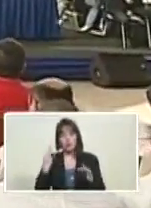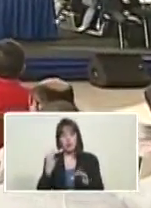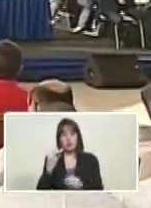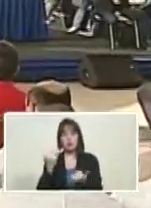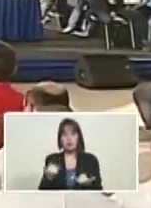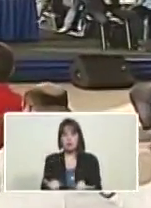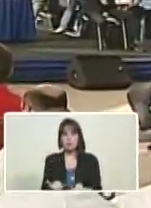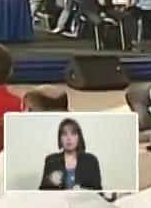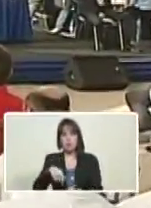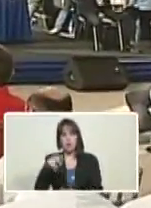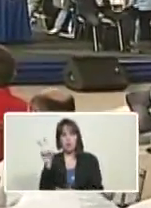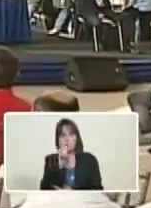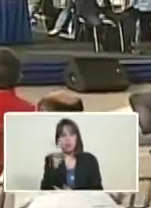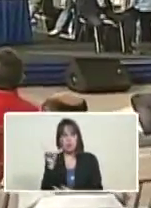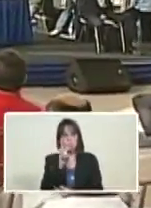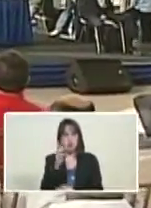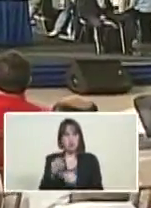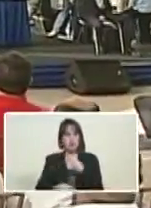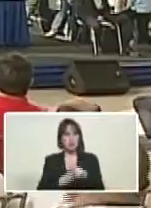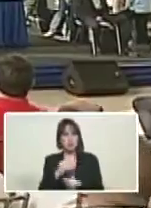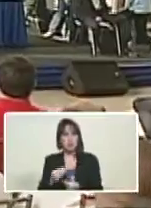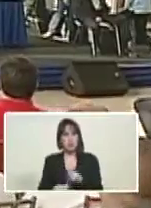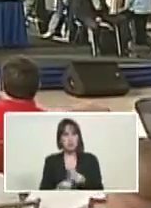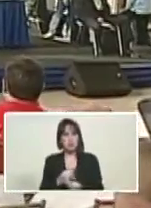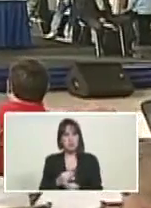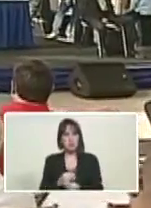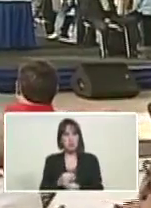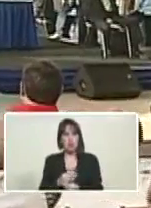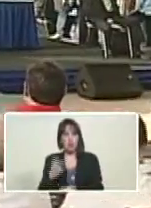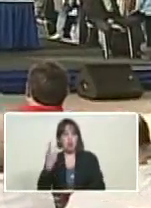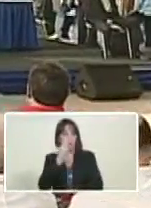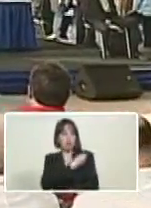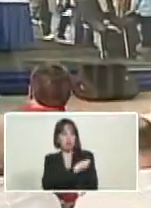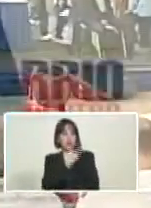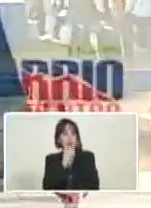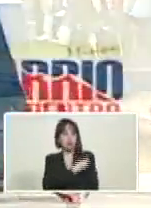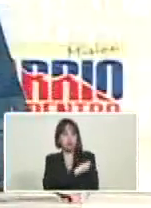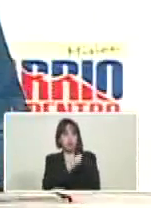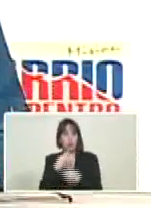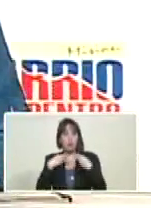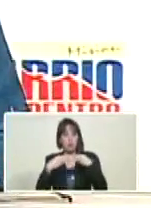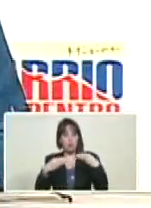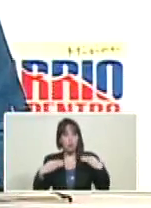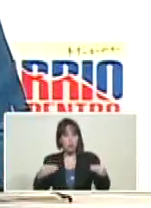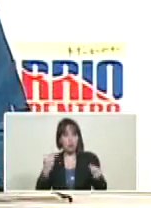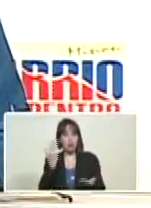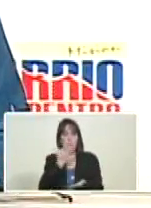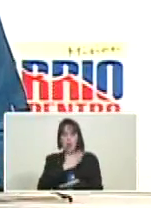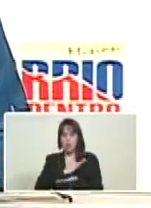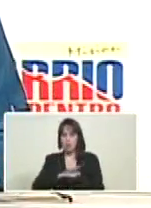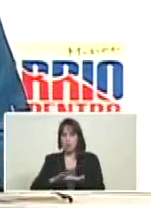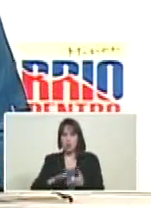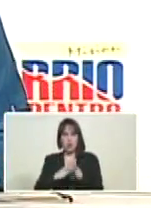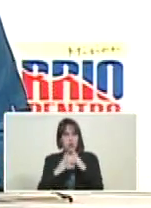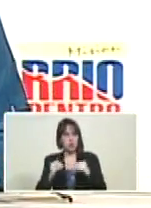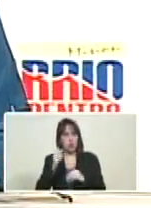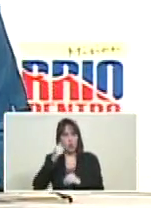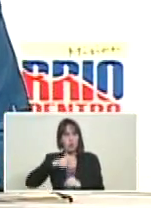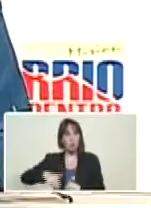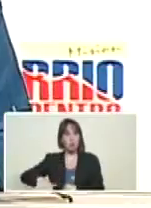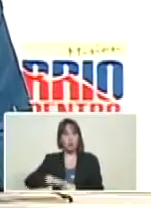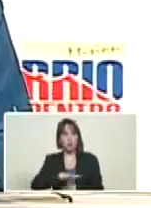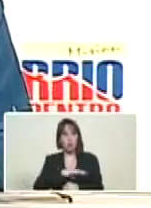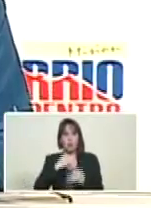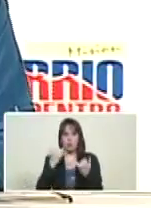Venezuela estamos llevando una jornada de vacunación pública gratuita a todo el pueblo, ya afortunadamente